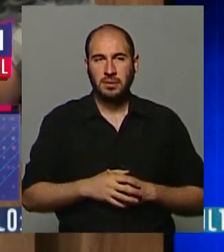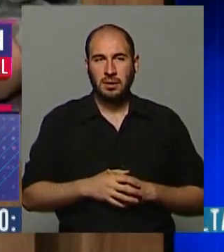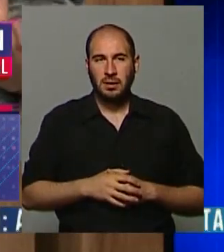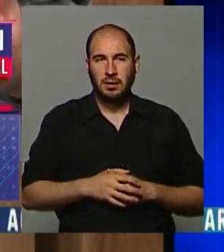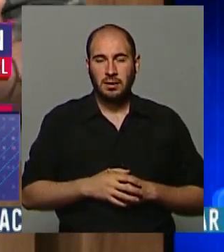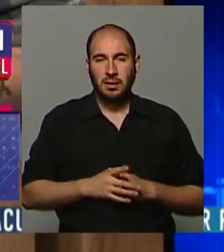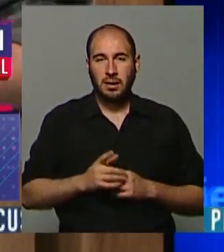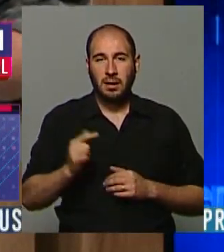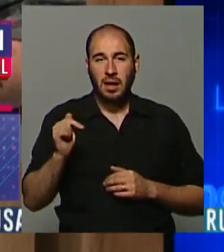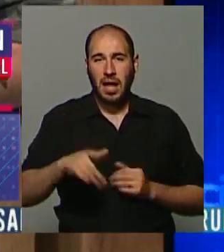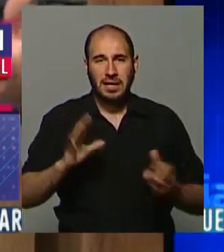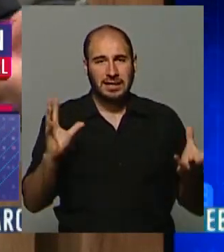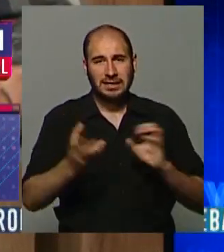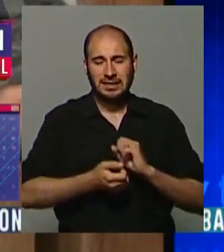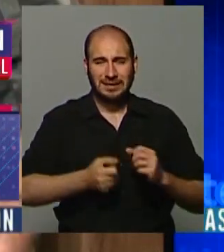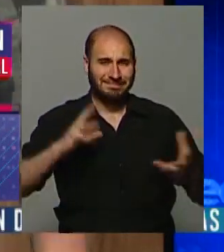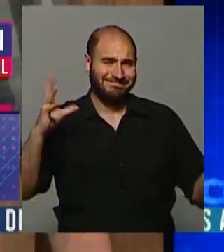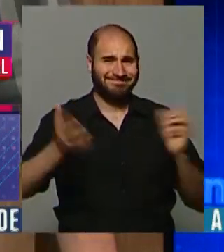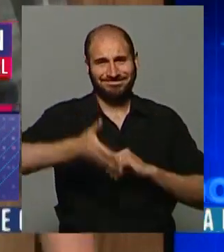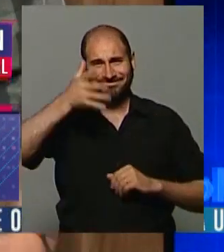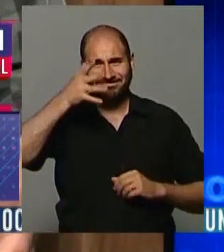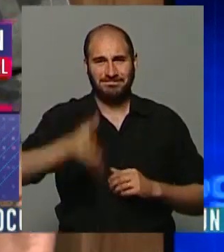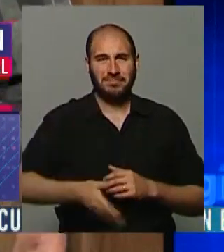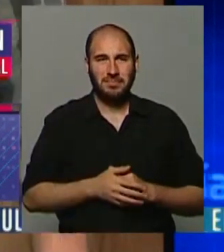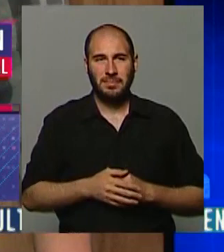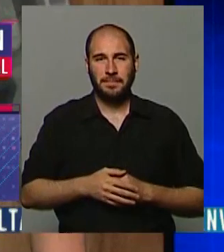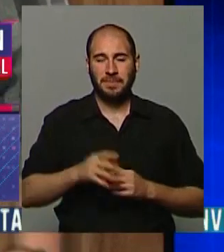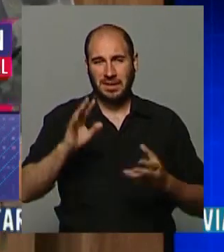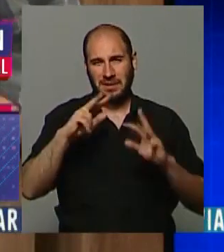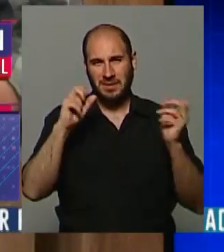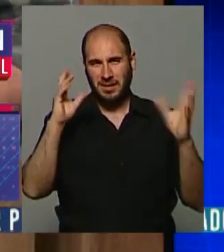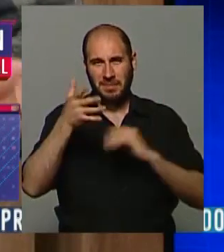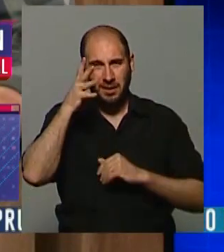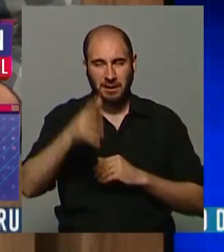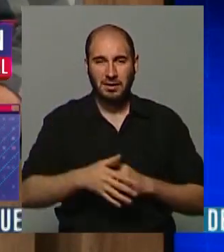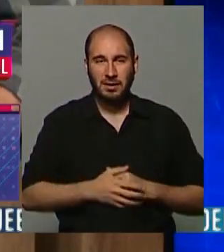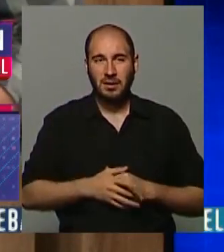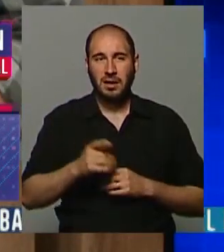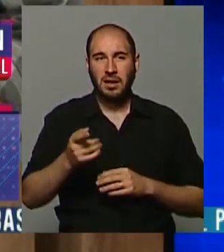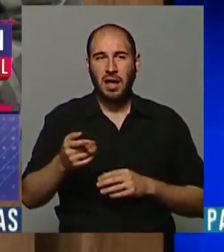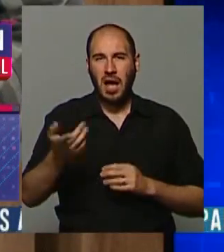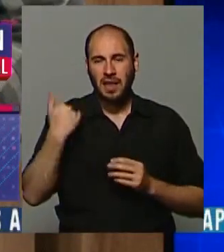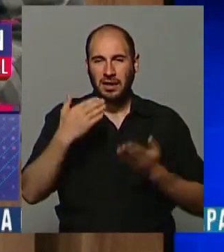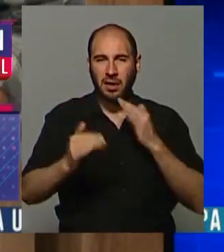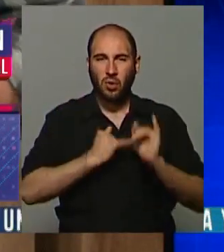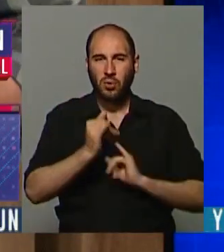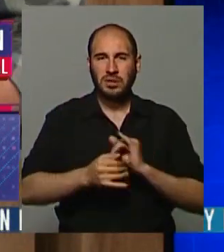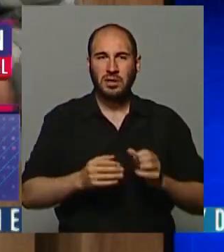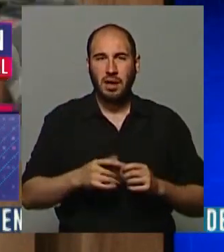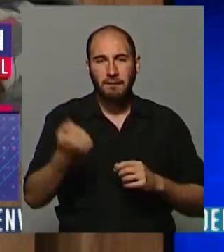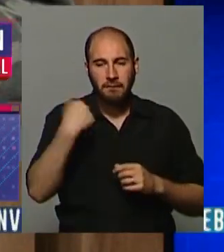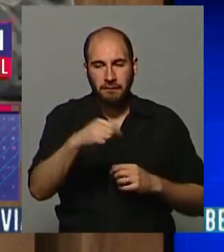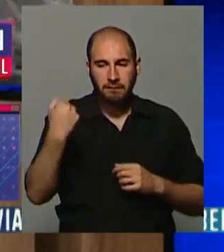generar grandes crisis y catástrofes, ¿no es cierto?, climáticas. En eso yo hablaba en un principio del tema de las